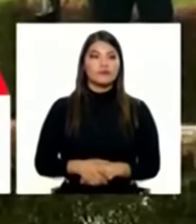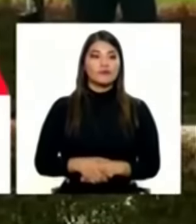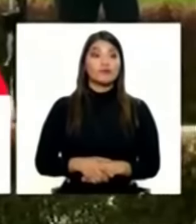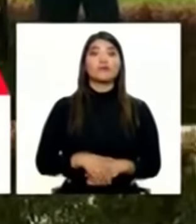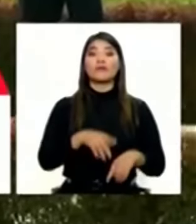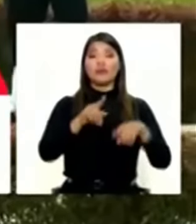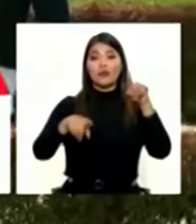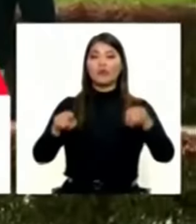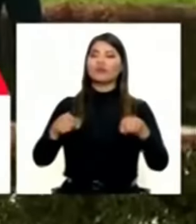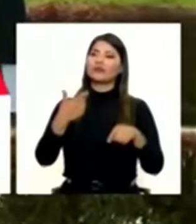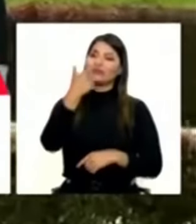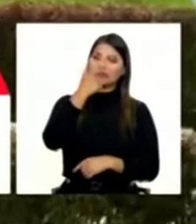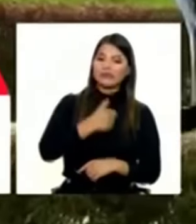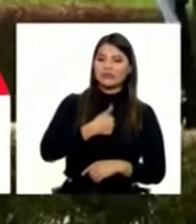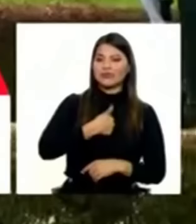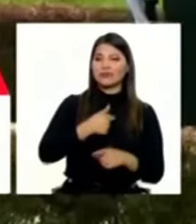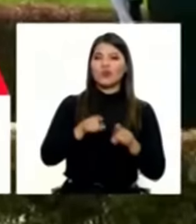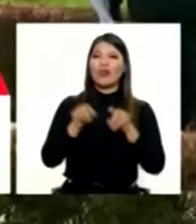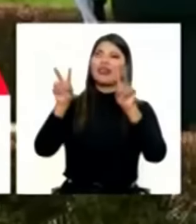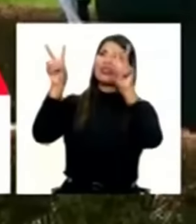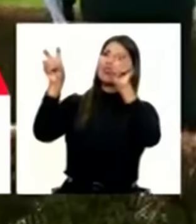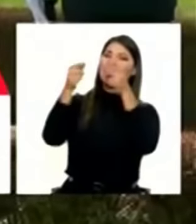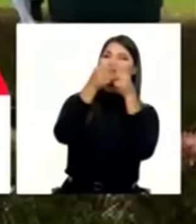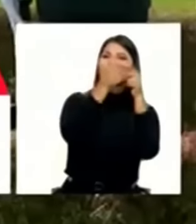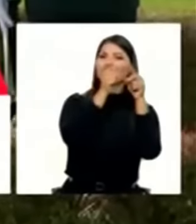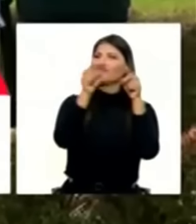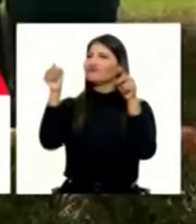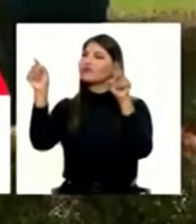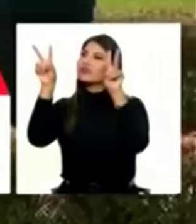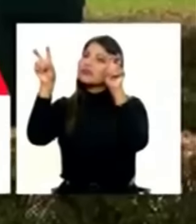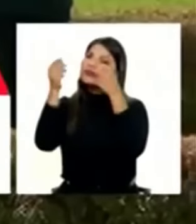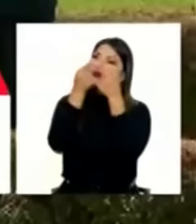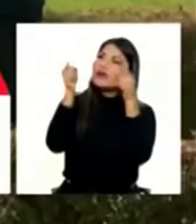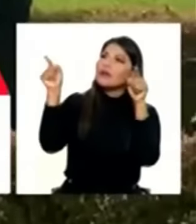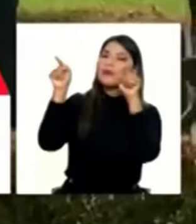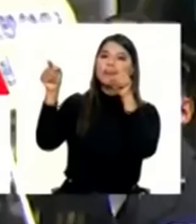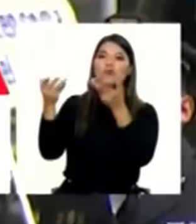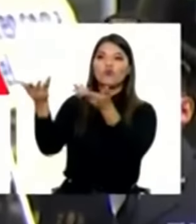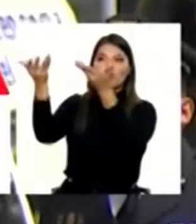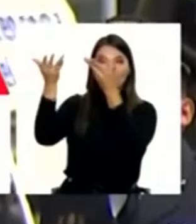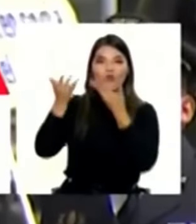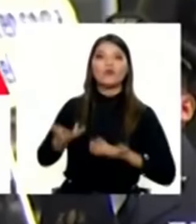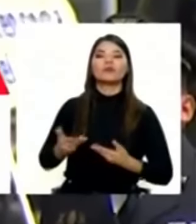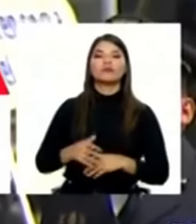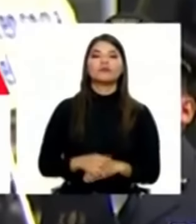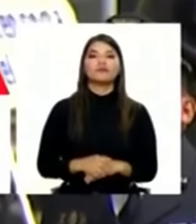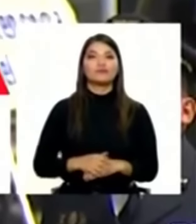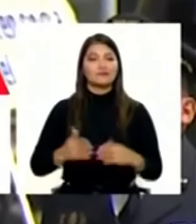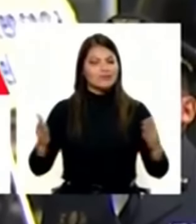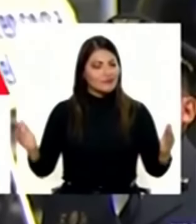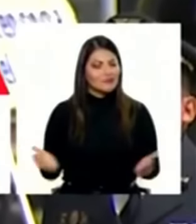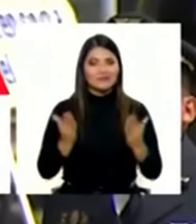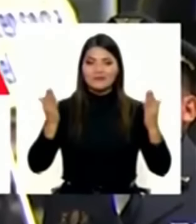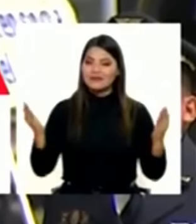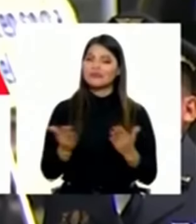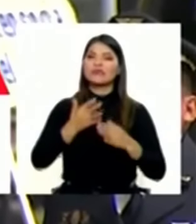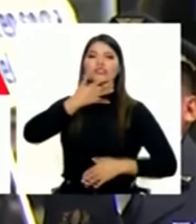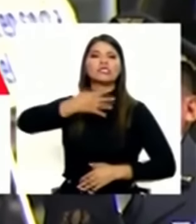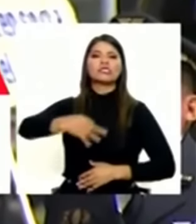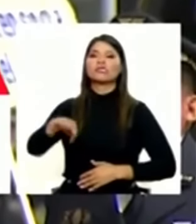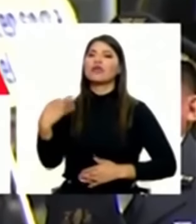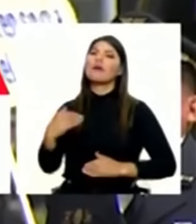dejándonos llevar por el lema de nuestra institución: arriba,